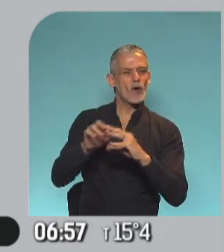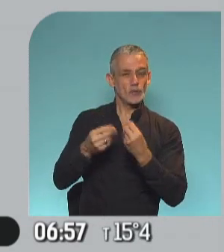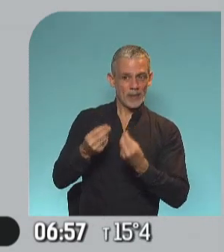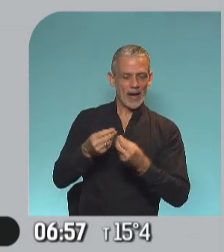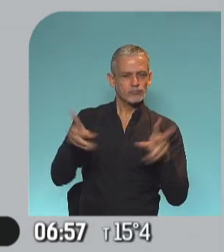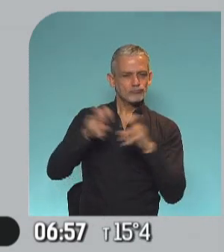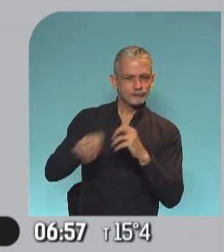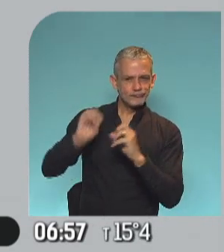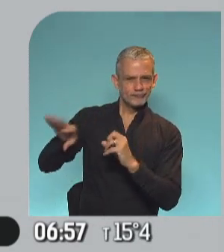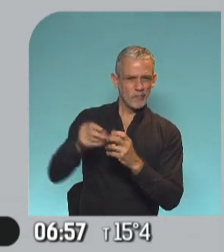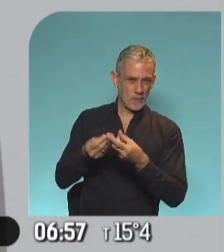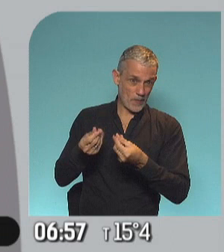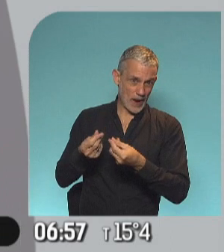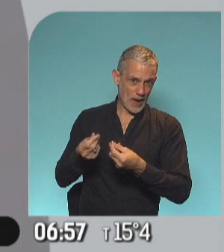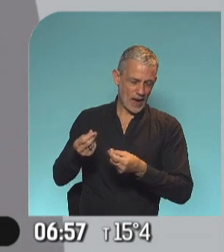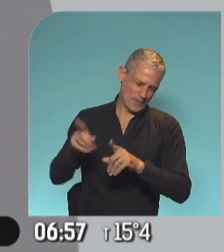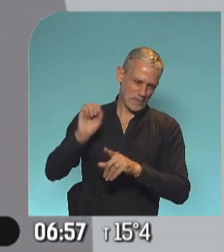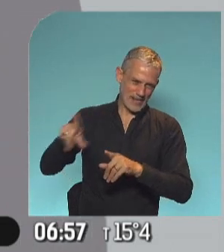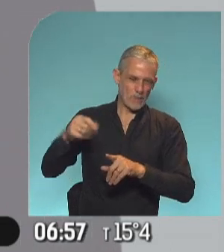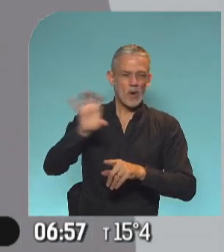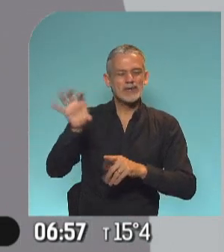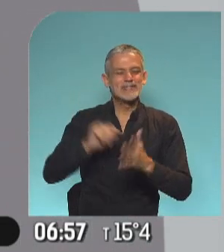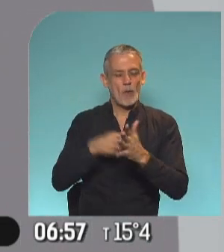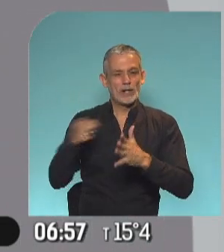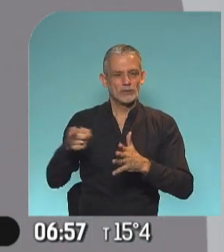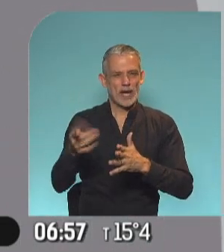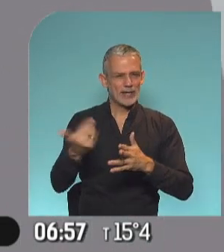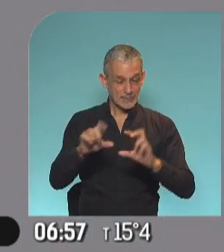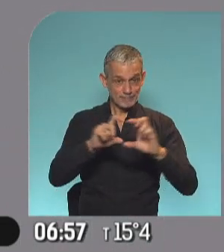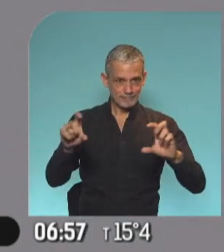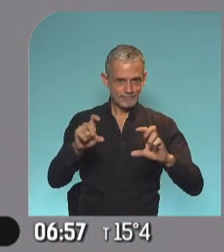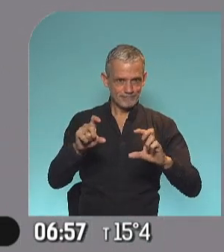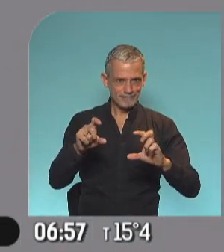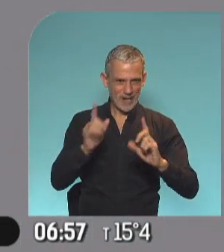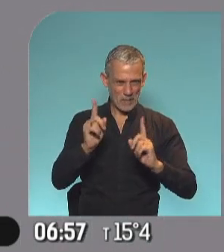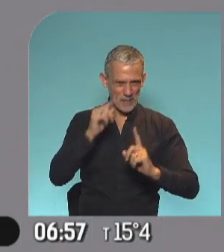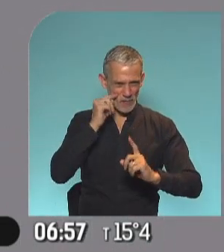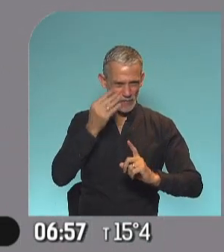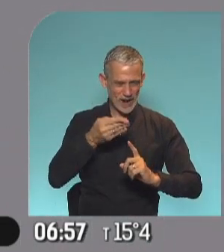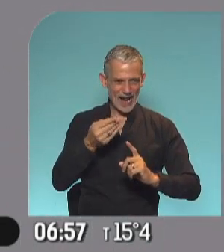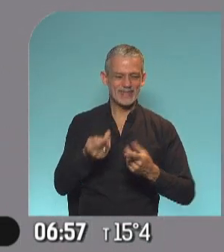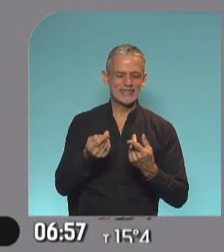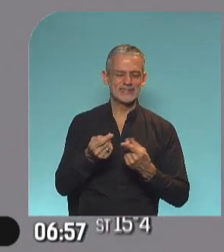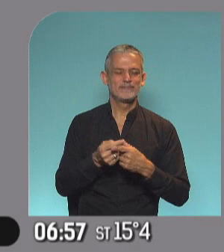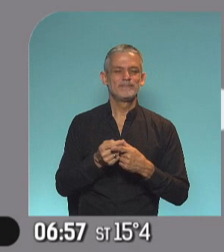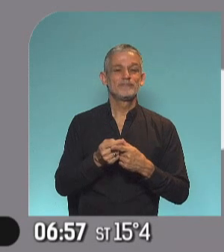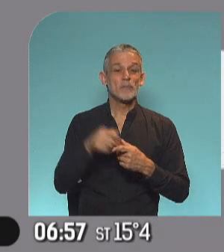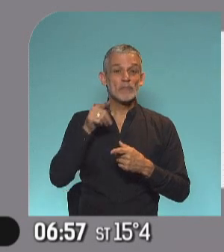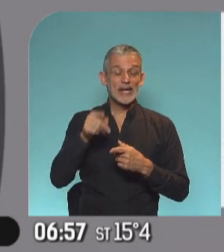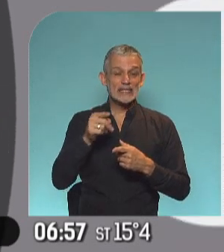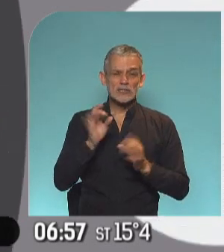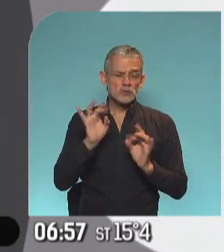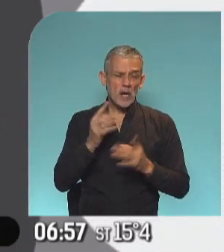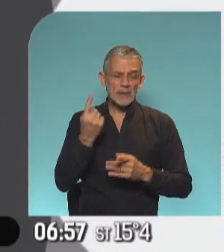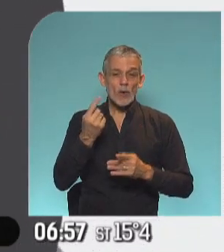Fiscal para la provincia de Buenos Aires. Y esta parte me parece que cierra esto que estábamos diciendo, la discusión de fondo. Es apenas